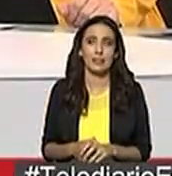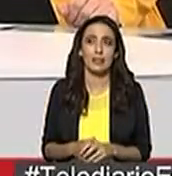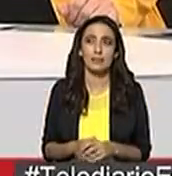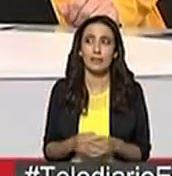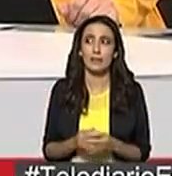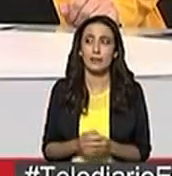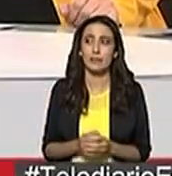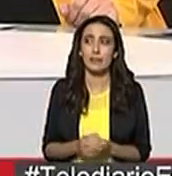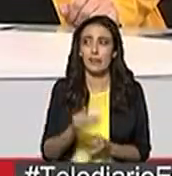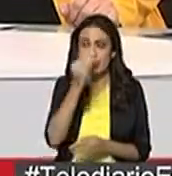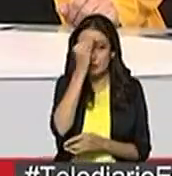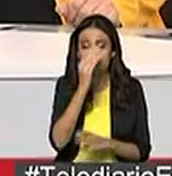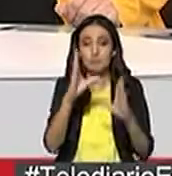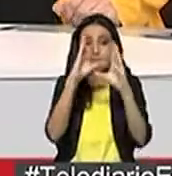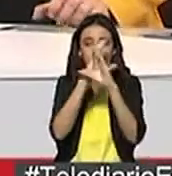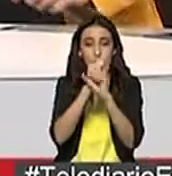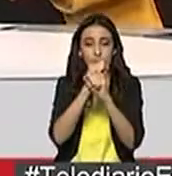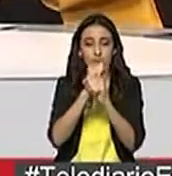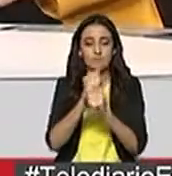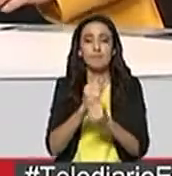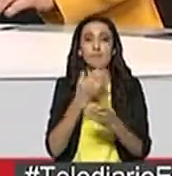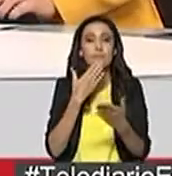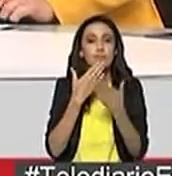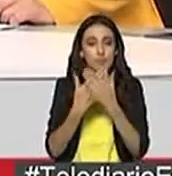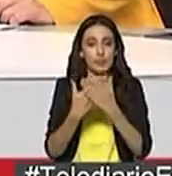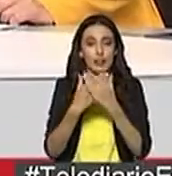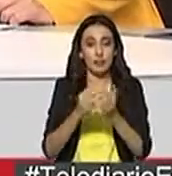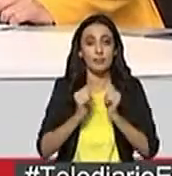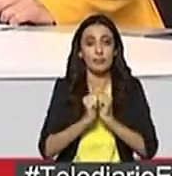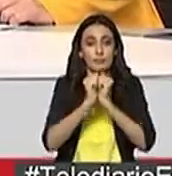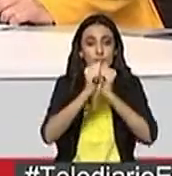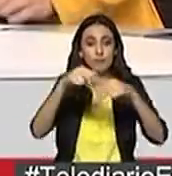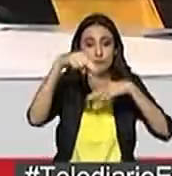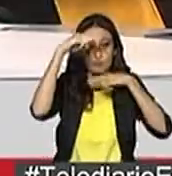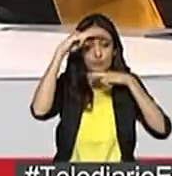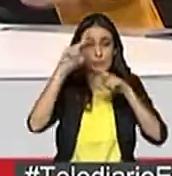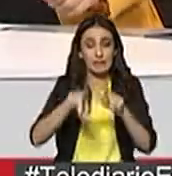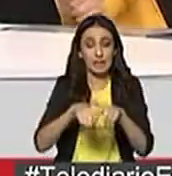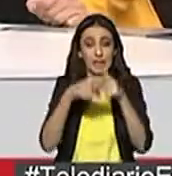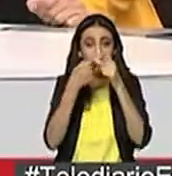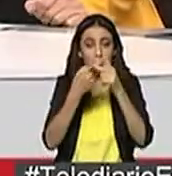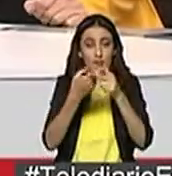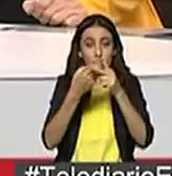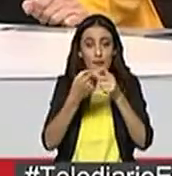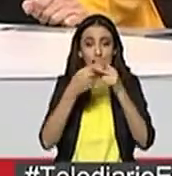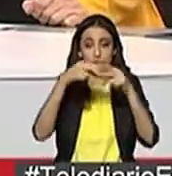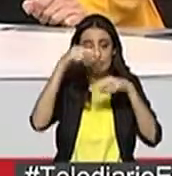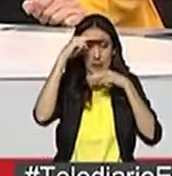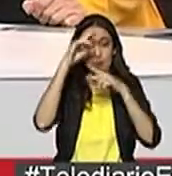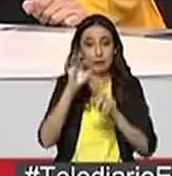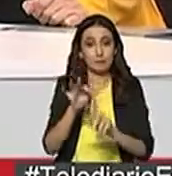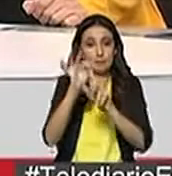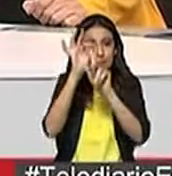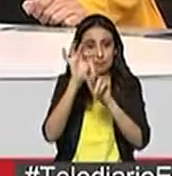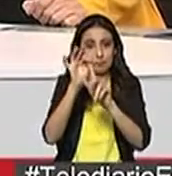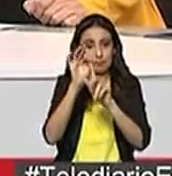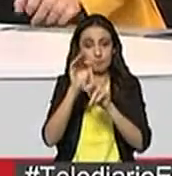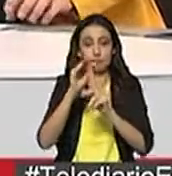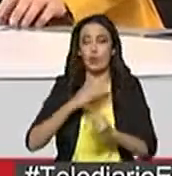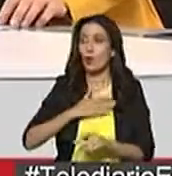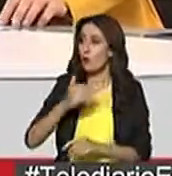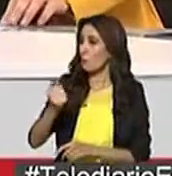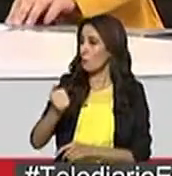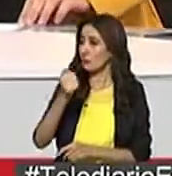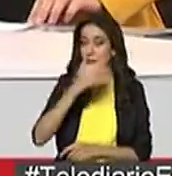Muy buenas noches y como siempre, gracias por acompañarnos en este inicio de semana aquí en Telediario Estelar. Fabricio, ¿cómo estás?